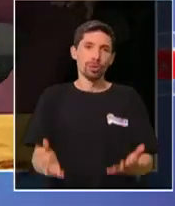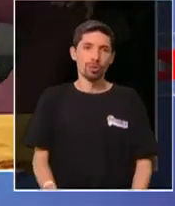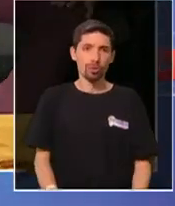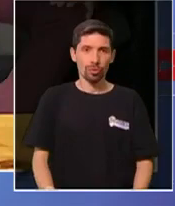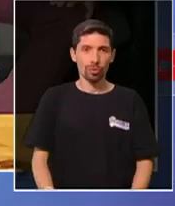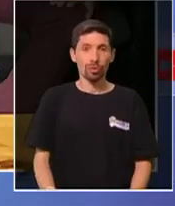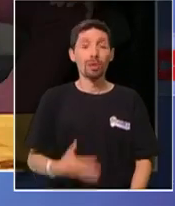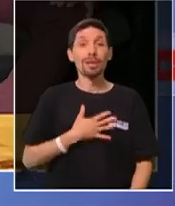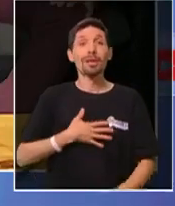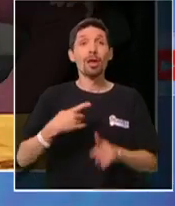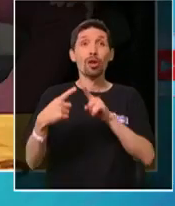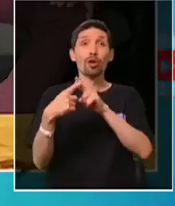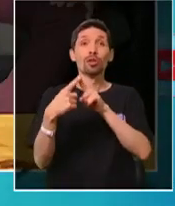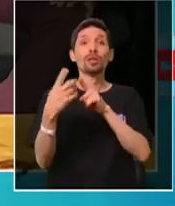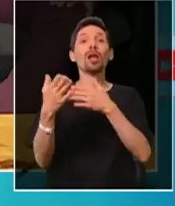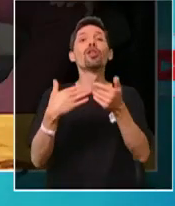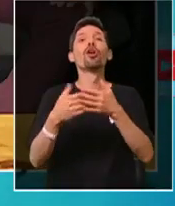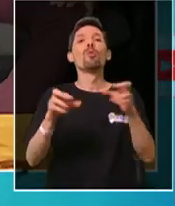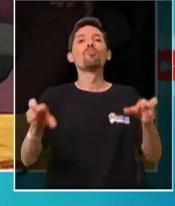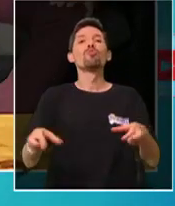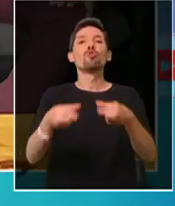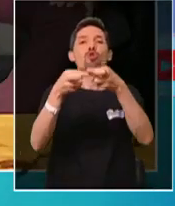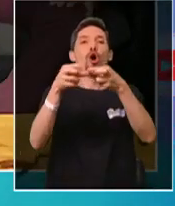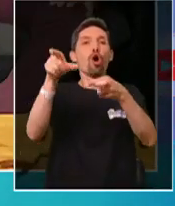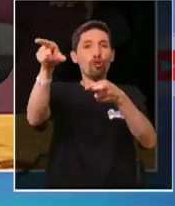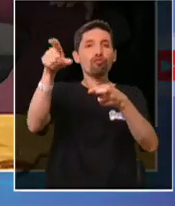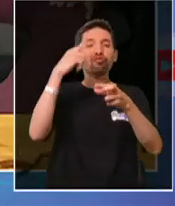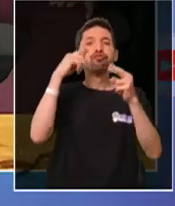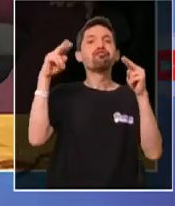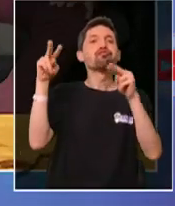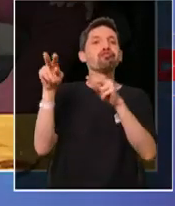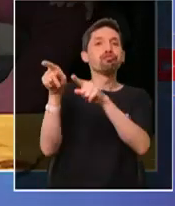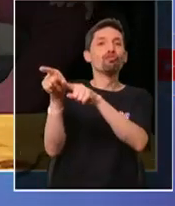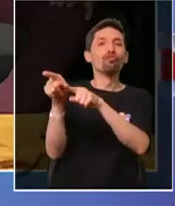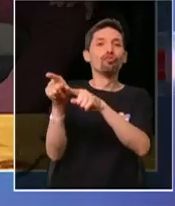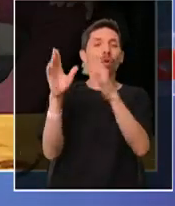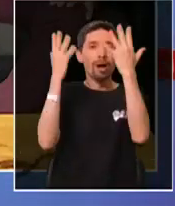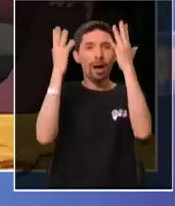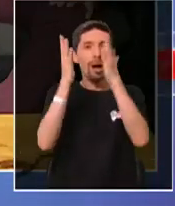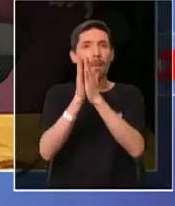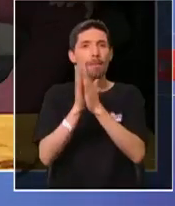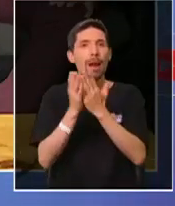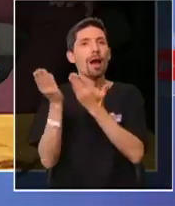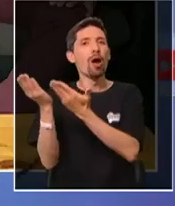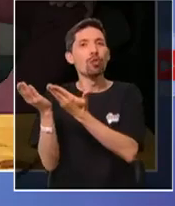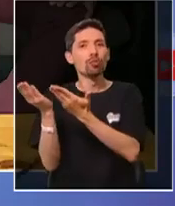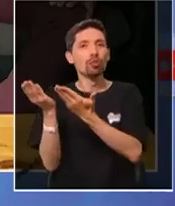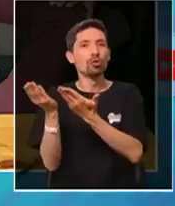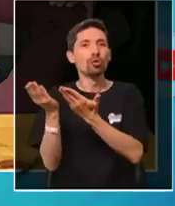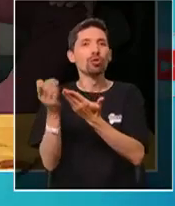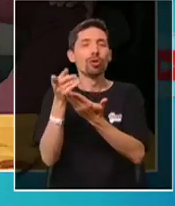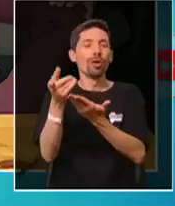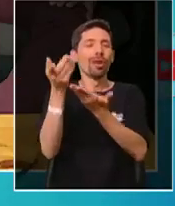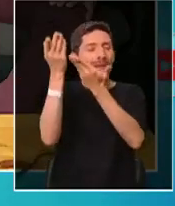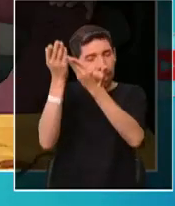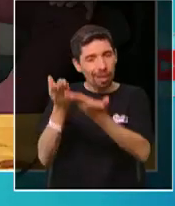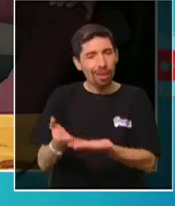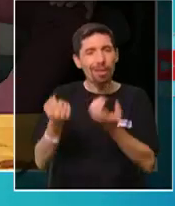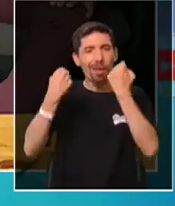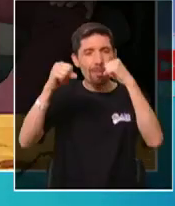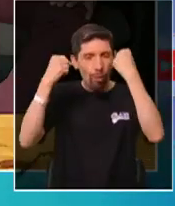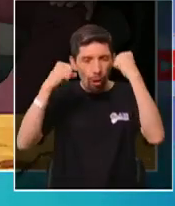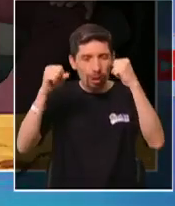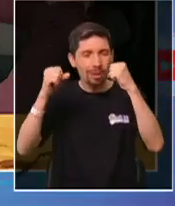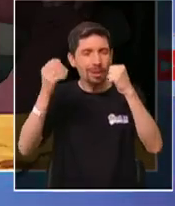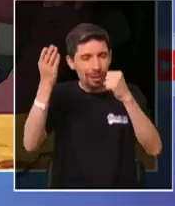quiero contactar, ahí están desde Pucón. Los estoy viendo y quiero pedir un gran aplauso para esta deportista